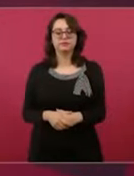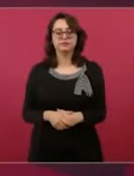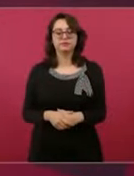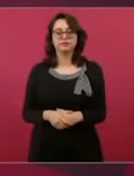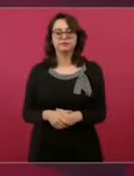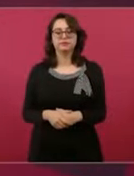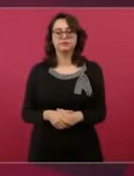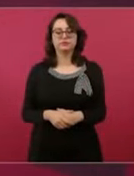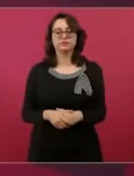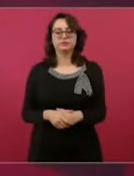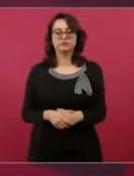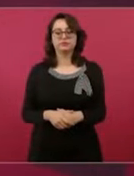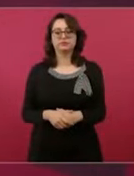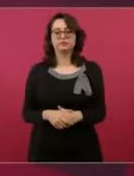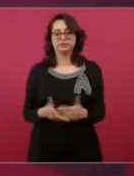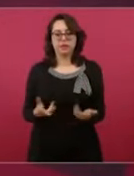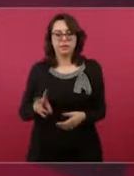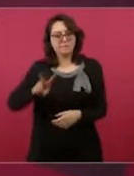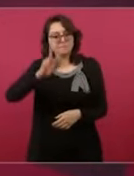que hagamos historia